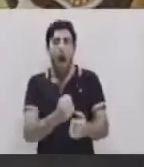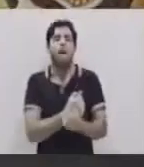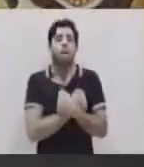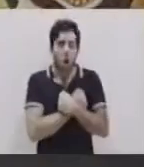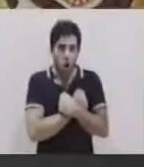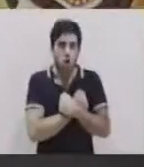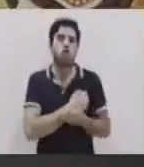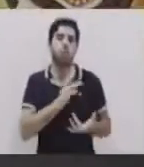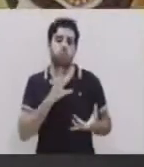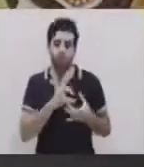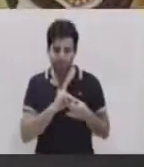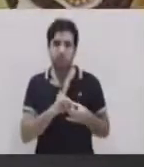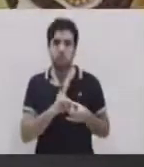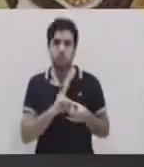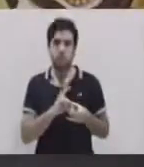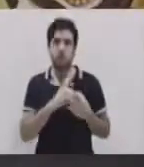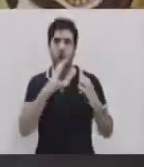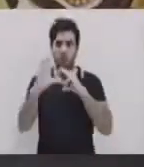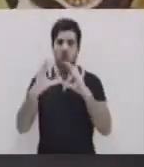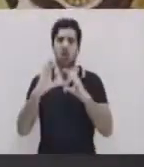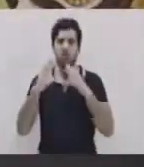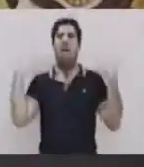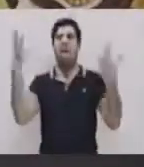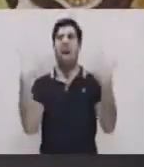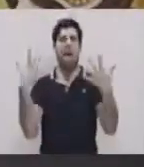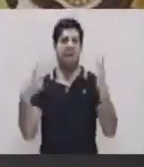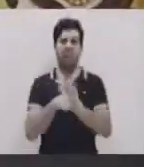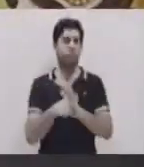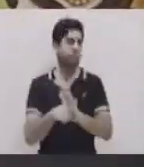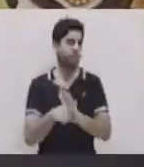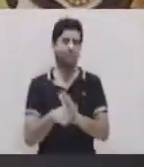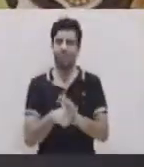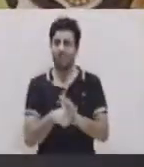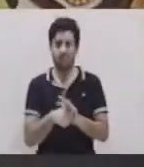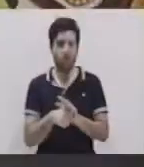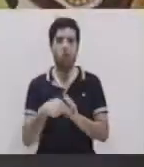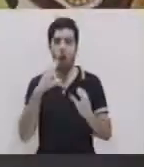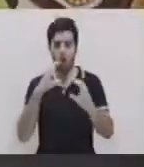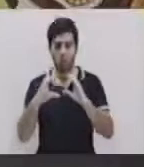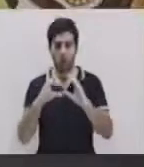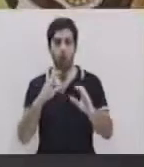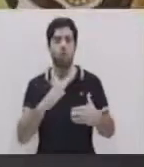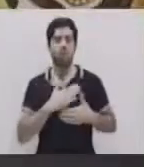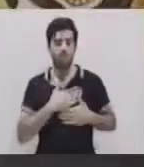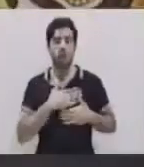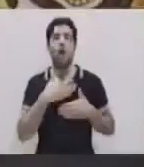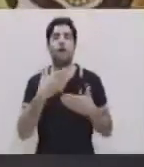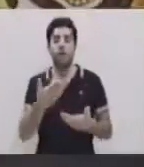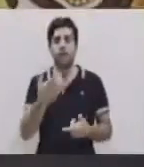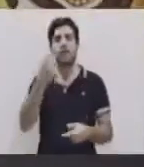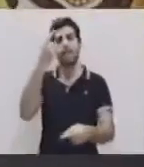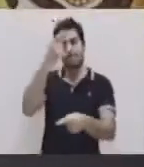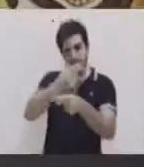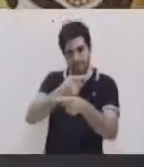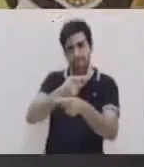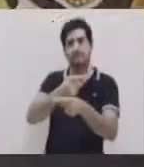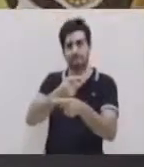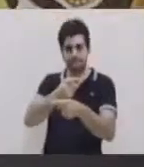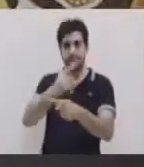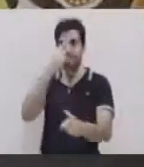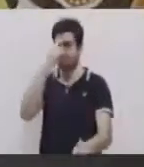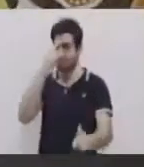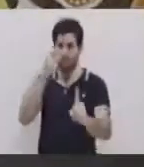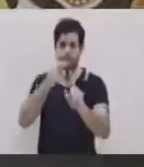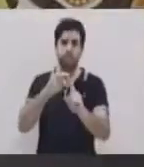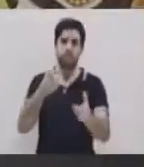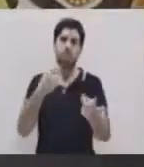amado como hijo, yo voy a poder conectarme con mis padres y poder tener esa comunicación asertiva. Yo creo que uno de los